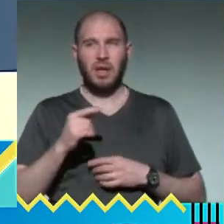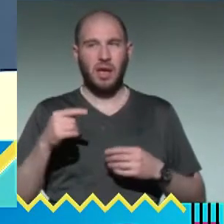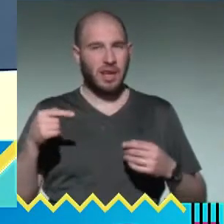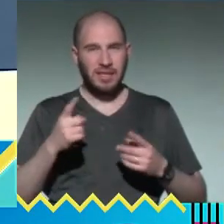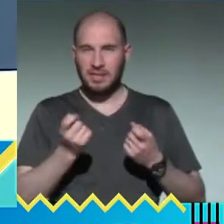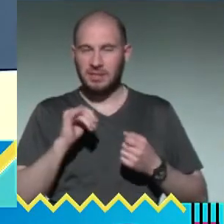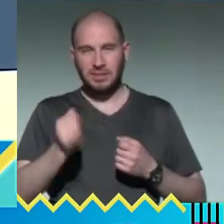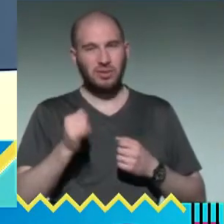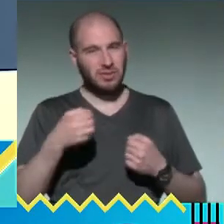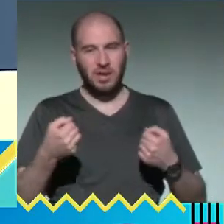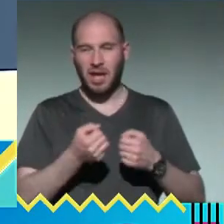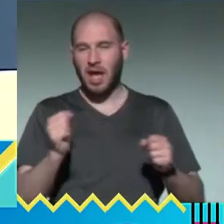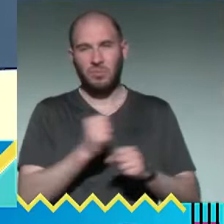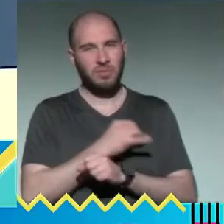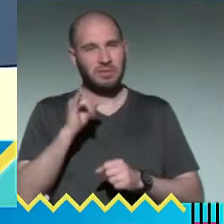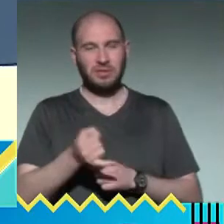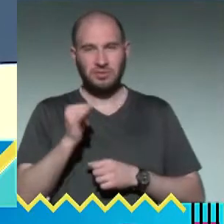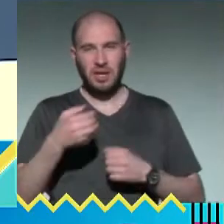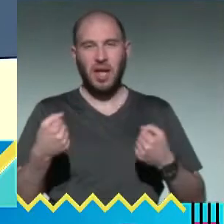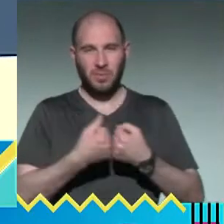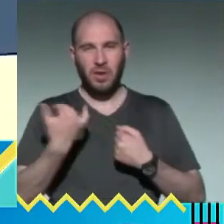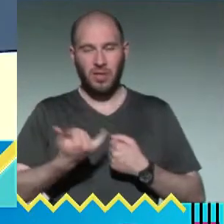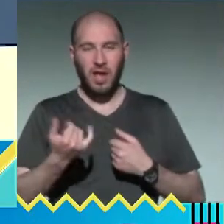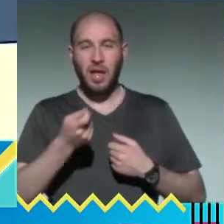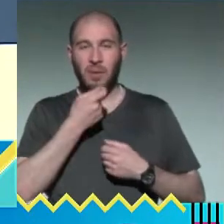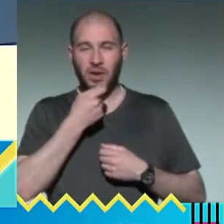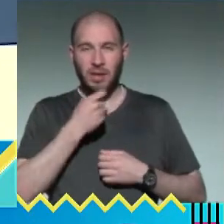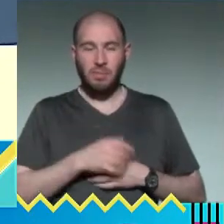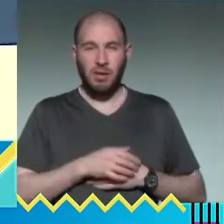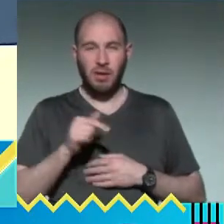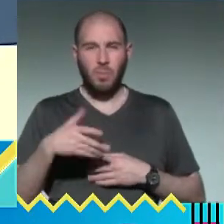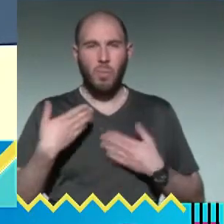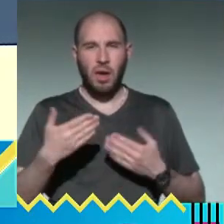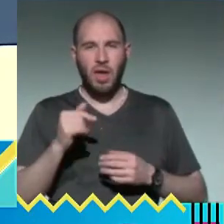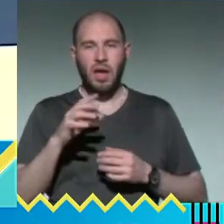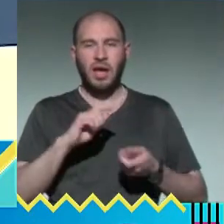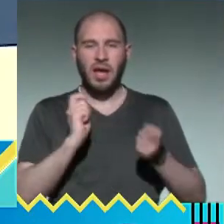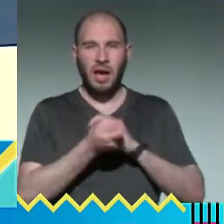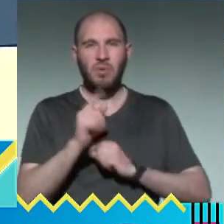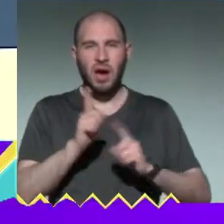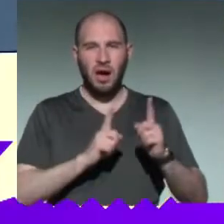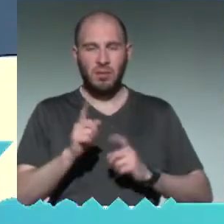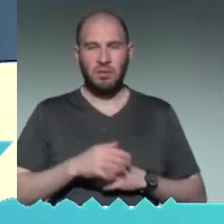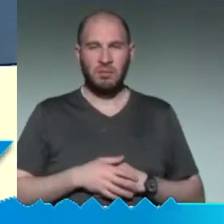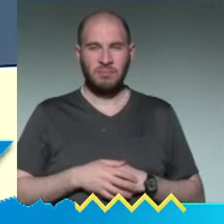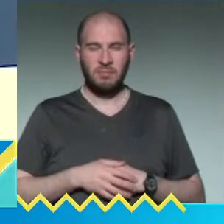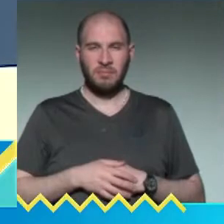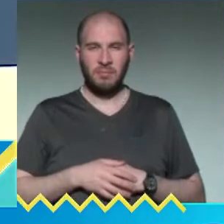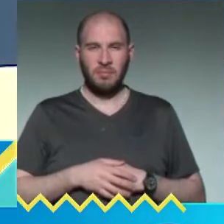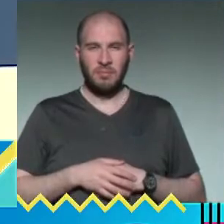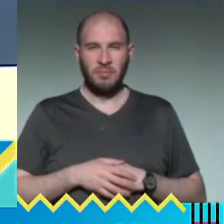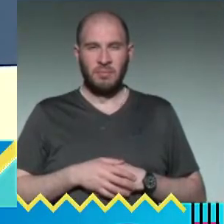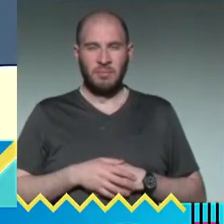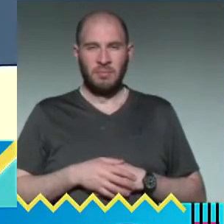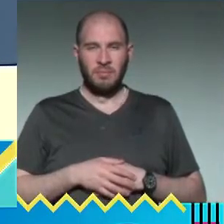punto, de algún modo, va a salir. Va a existir un consenso. Por ejemplo, se ha dado esta posibilidad de que algunas modificaciones sean... es